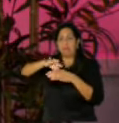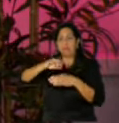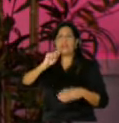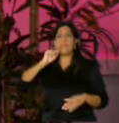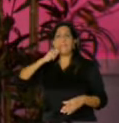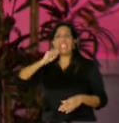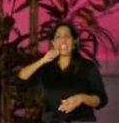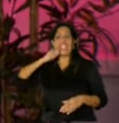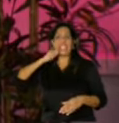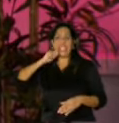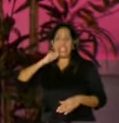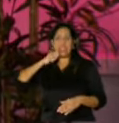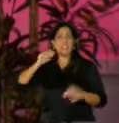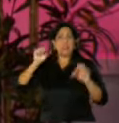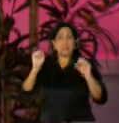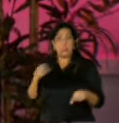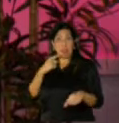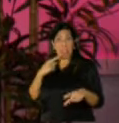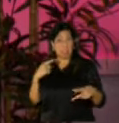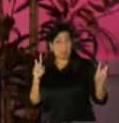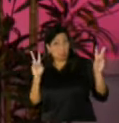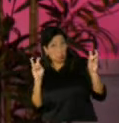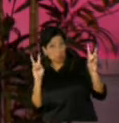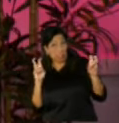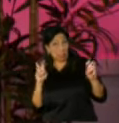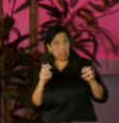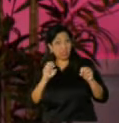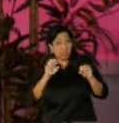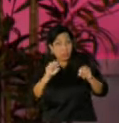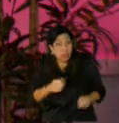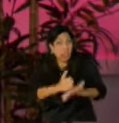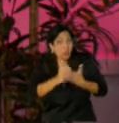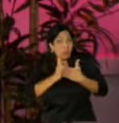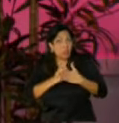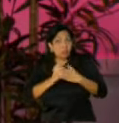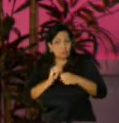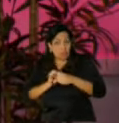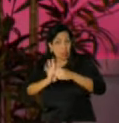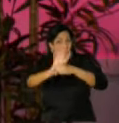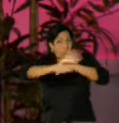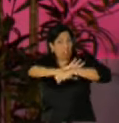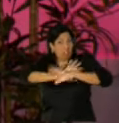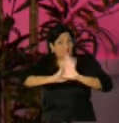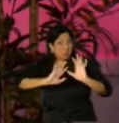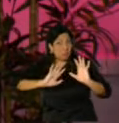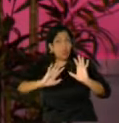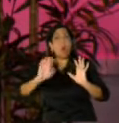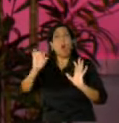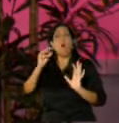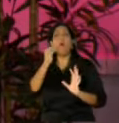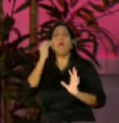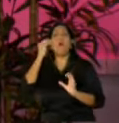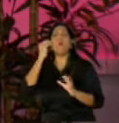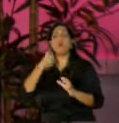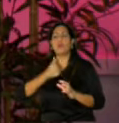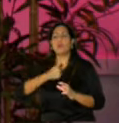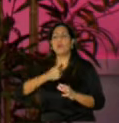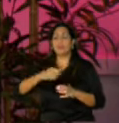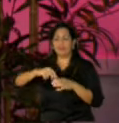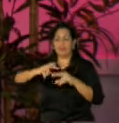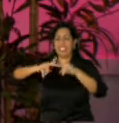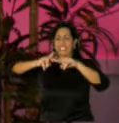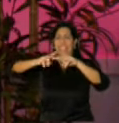protege del coronavirus, si es un tratamiento que se pudiera dar a un paciente o para prevenir. Igual también se habla de remedios caseros como hacer gárgaras